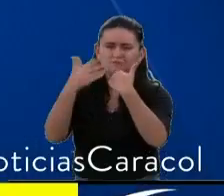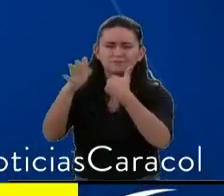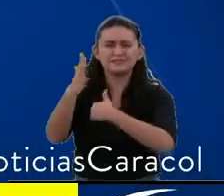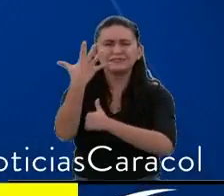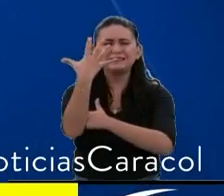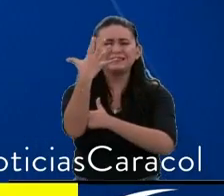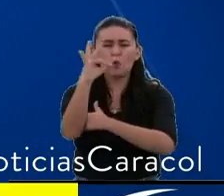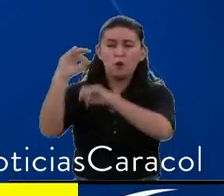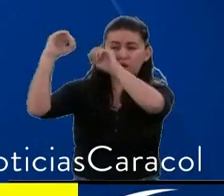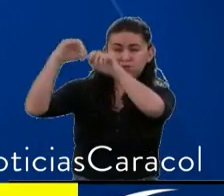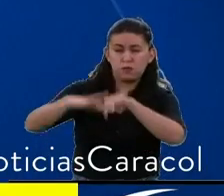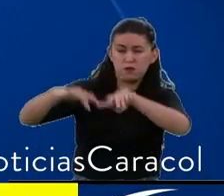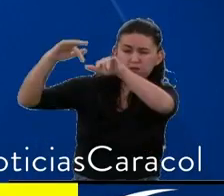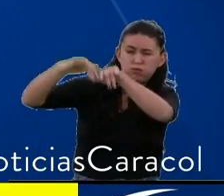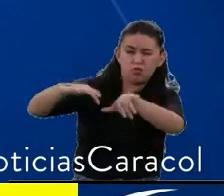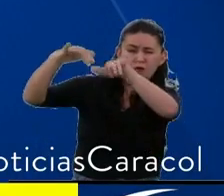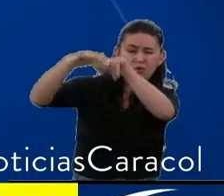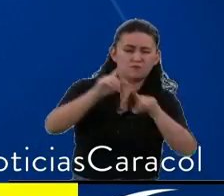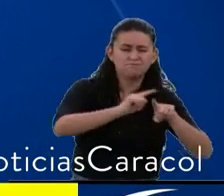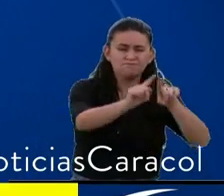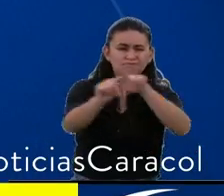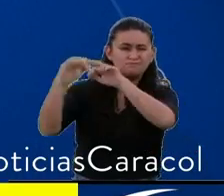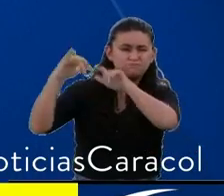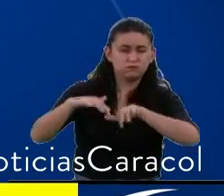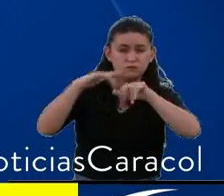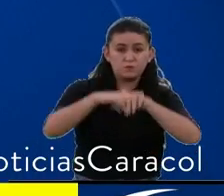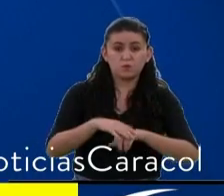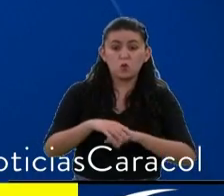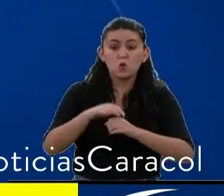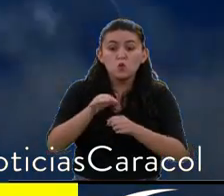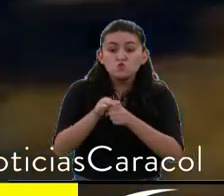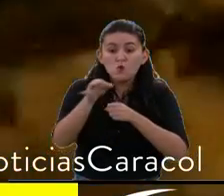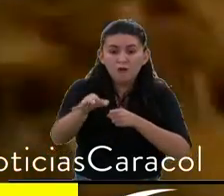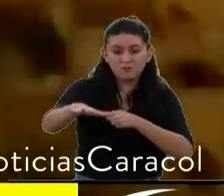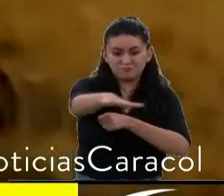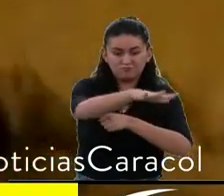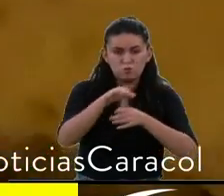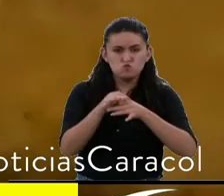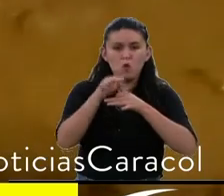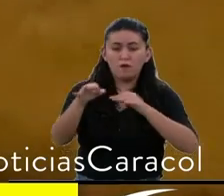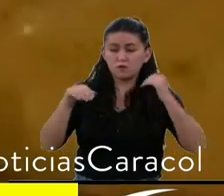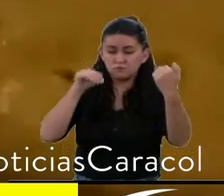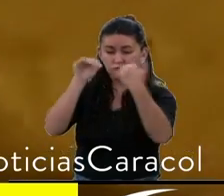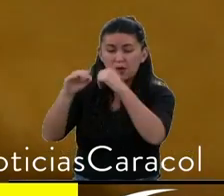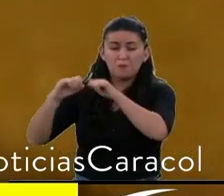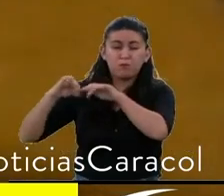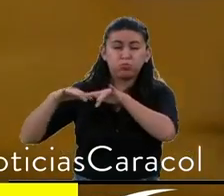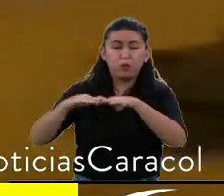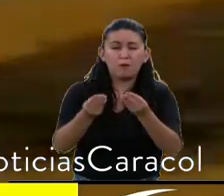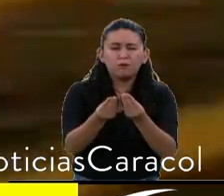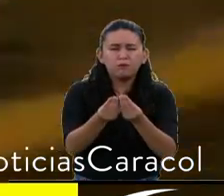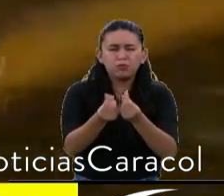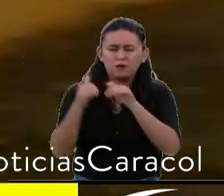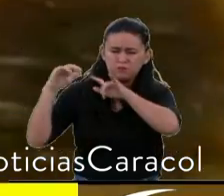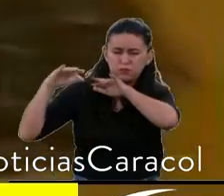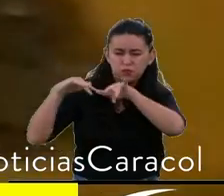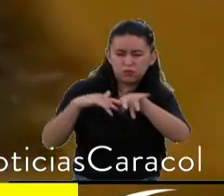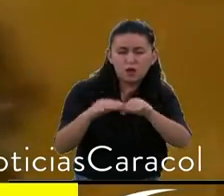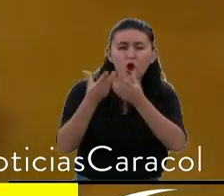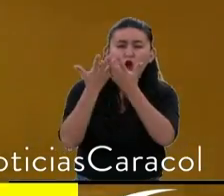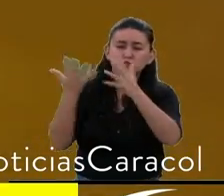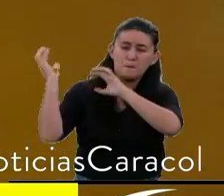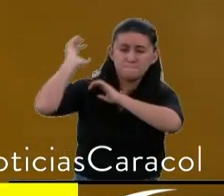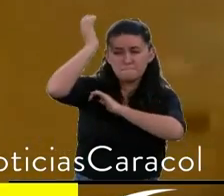50 deslizamientos en las diferentes vías del municipio. Las calles del pueblo, en su gran mayoría, quedaron tapadas de lodo y escombros. 5